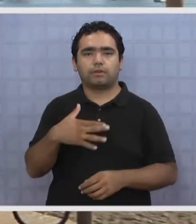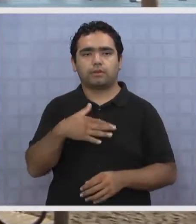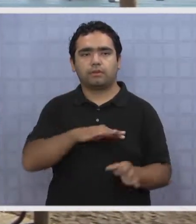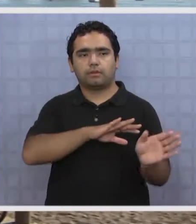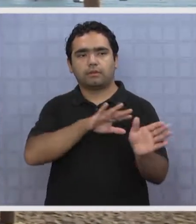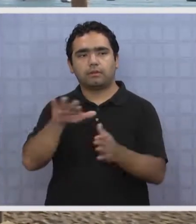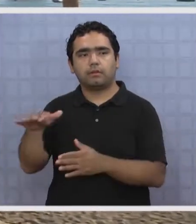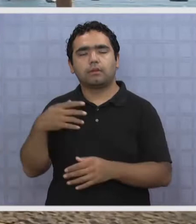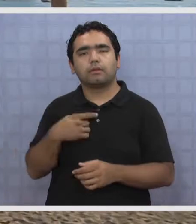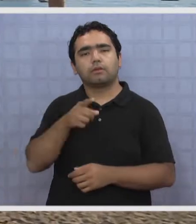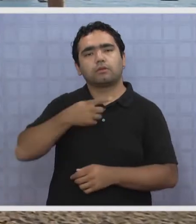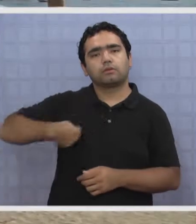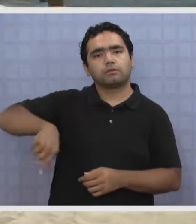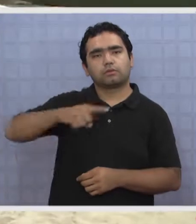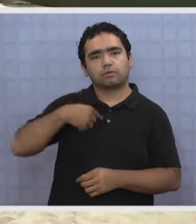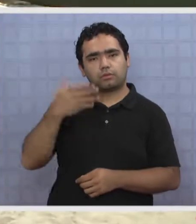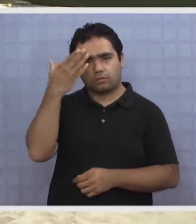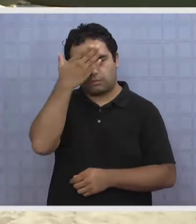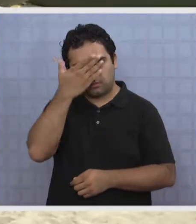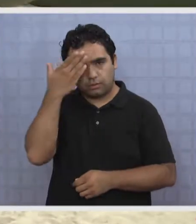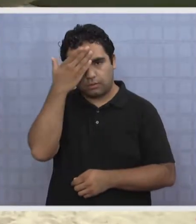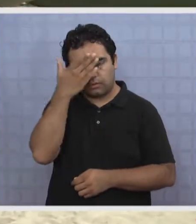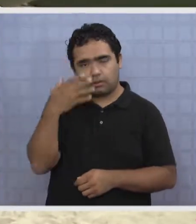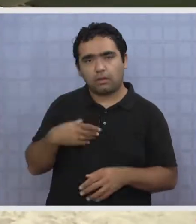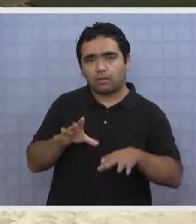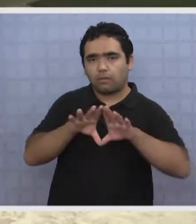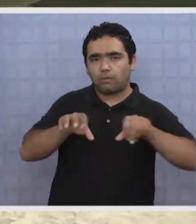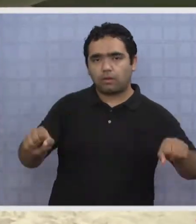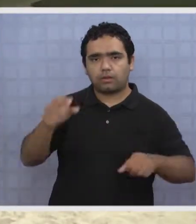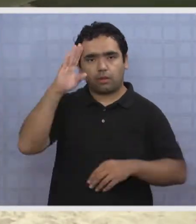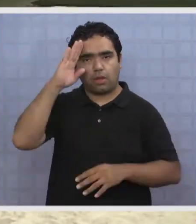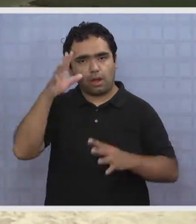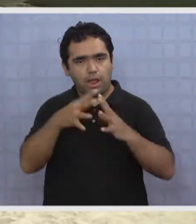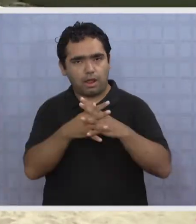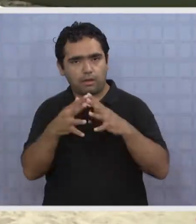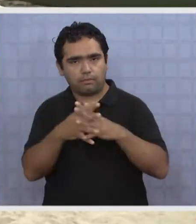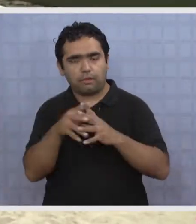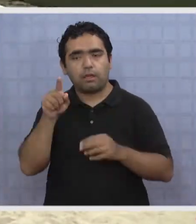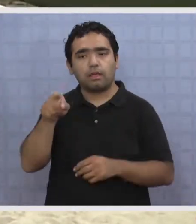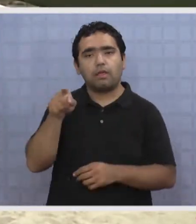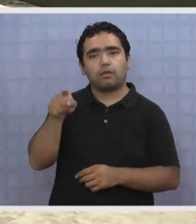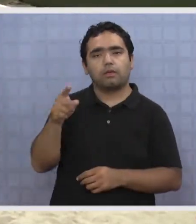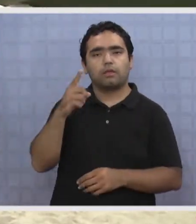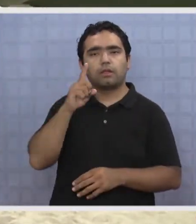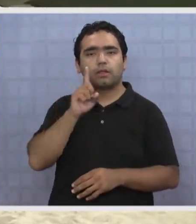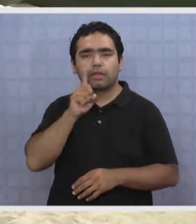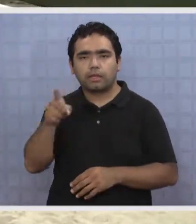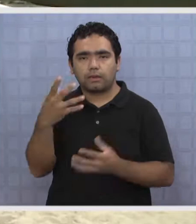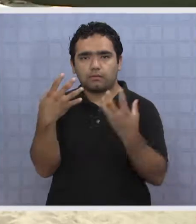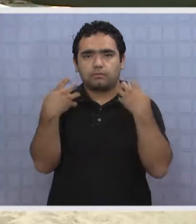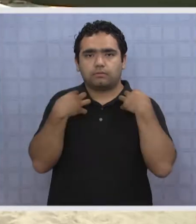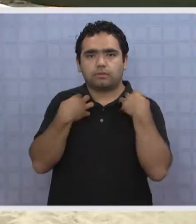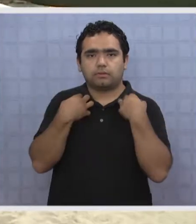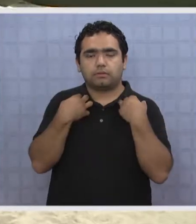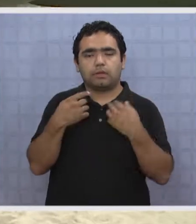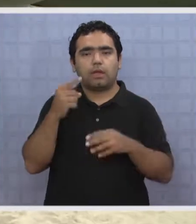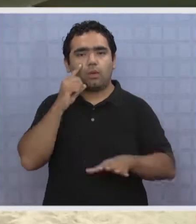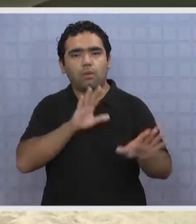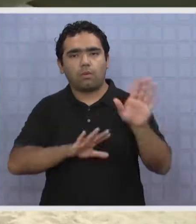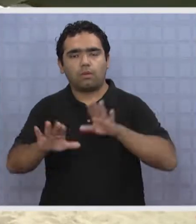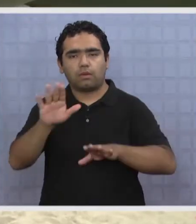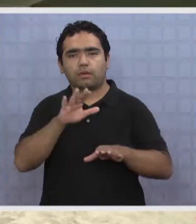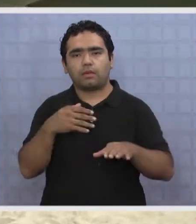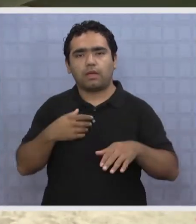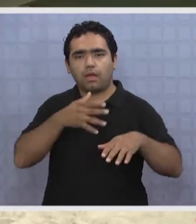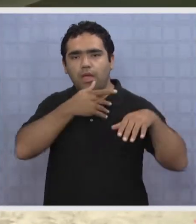hemos preocupado y nos hemos coordinado principalmente con la Armada, que tiene cuidado, ¿no es cierto?, todo lo que se hace en el mar y en el borde